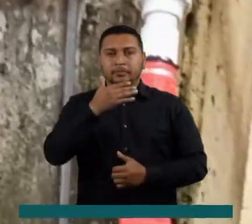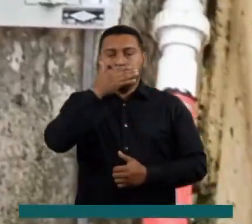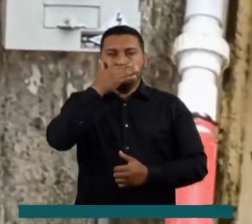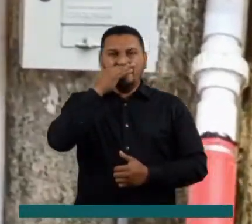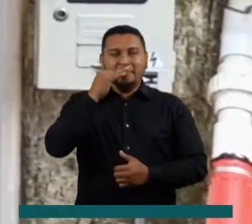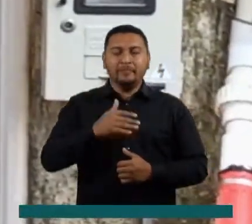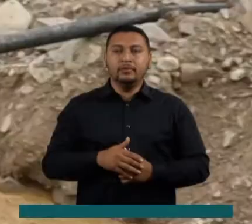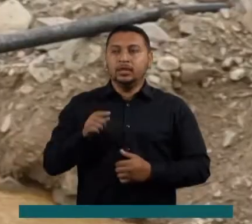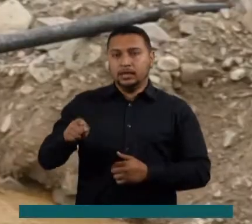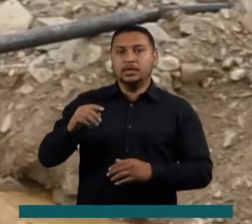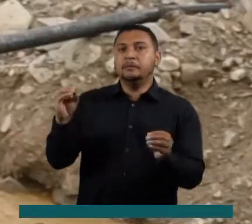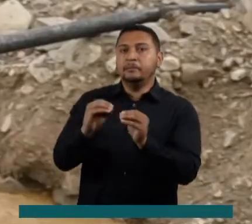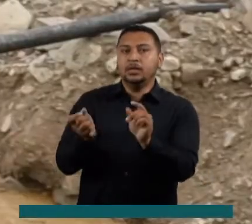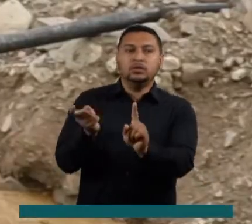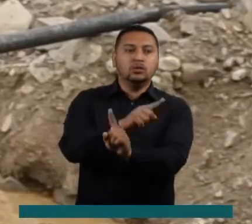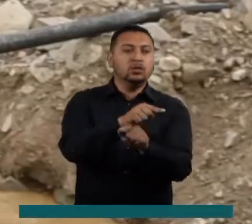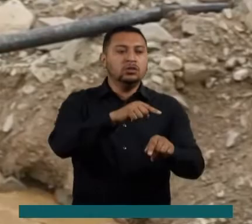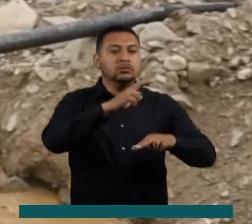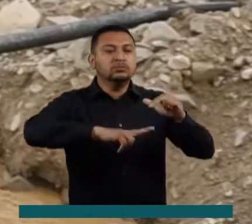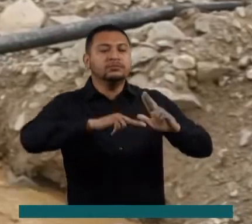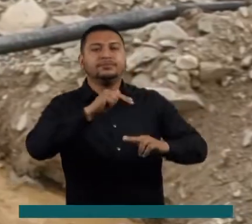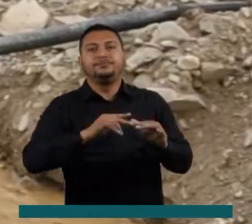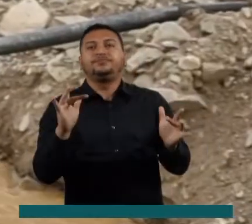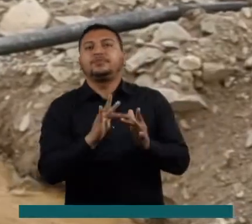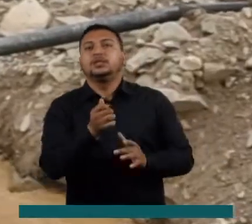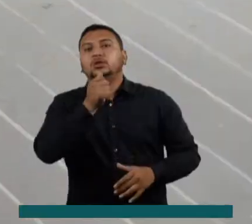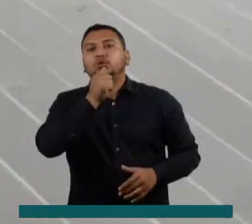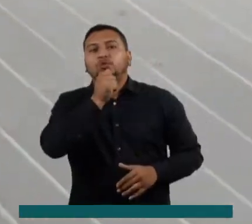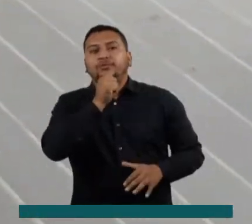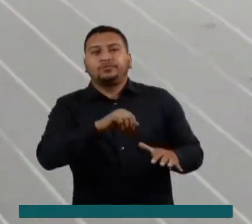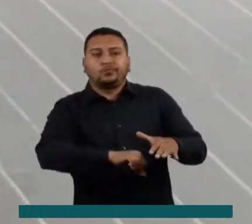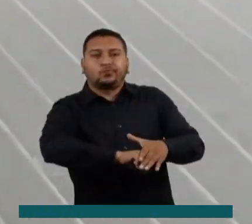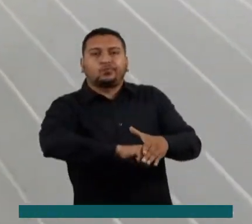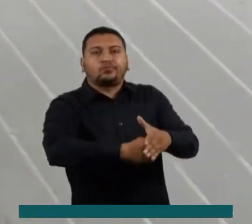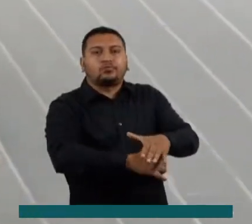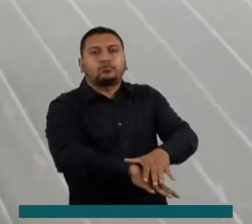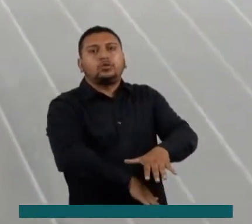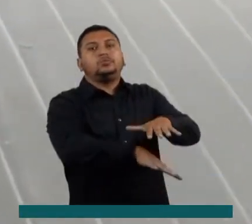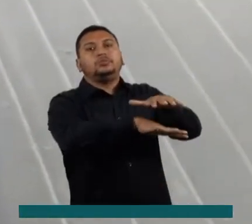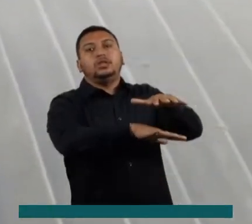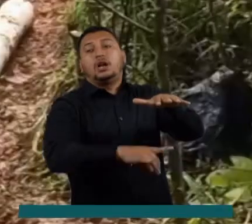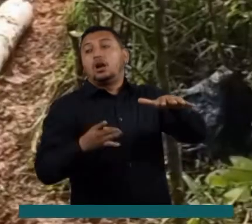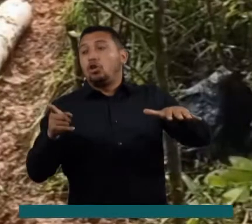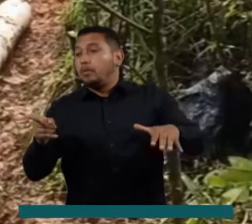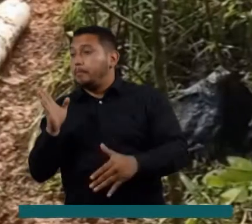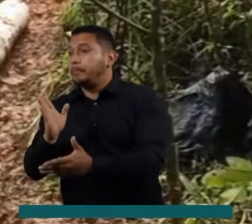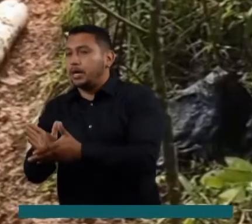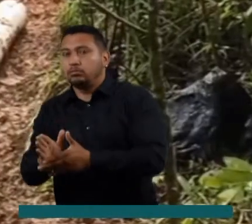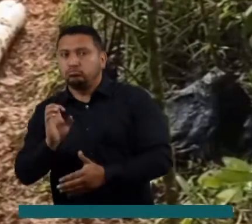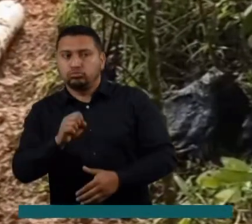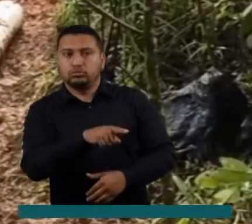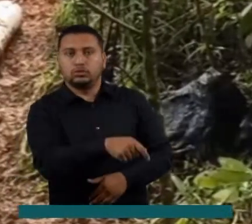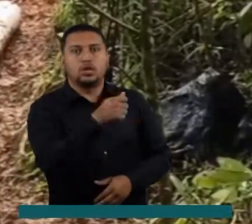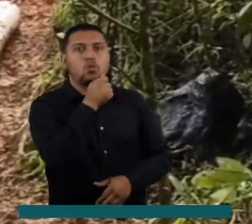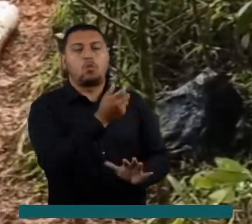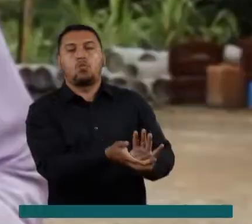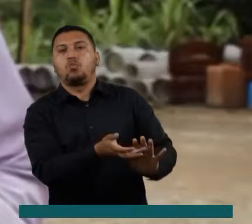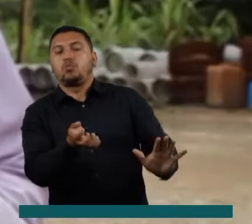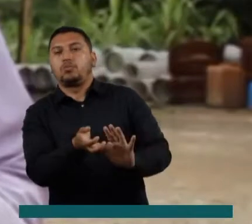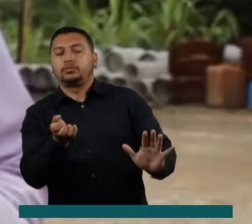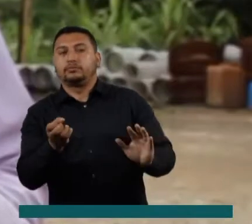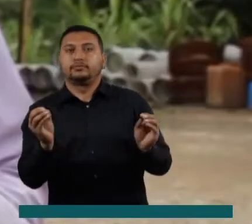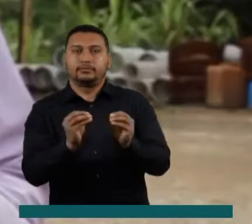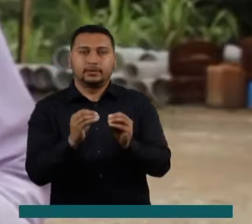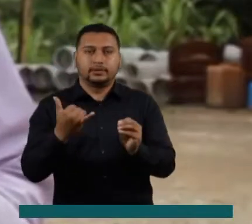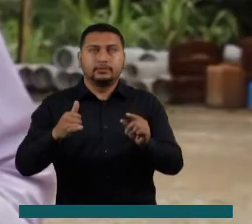además de la fuente alterna, la construcción de un reservorio de agua para evitar el desabastecimiento que se pueda presentar ante una eventual emergencia.